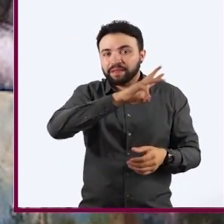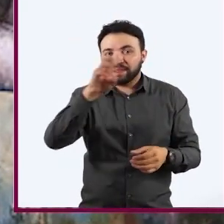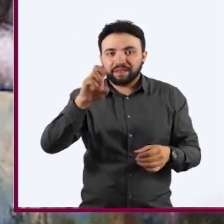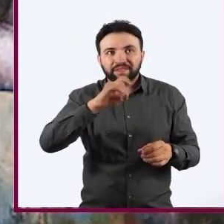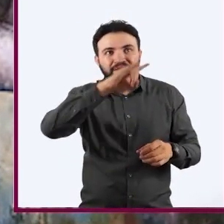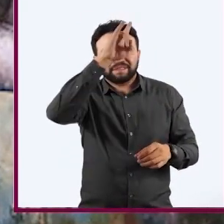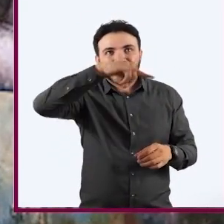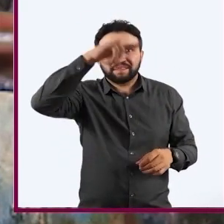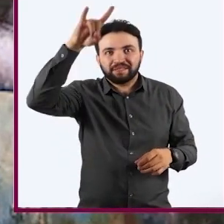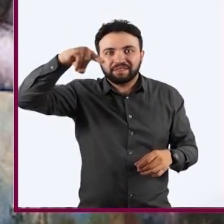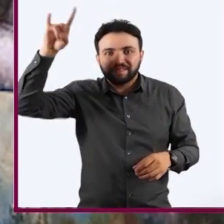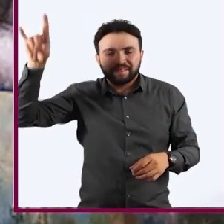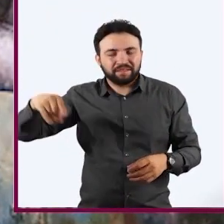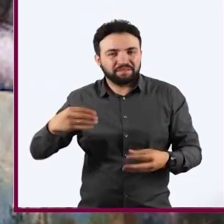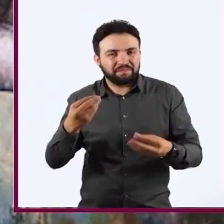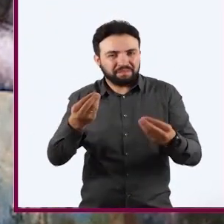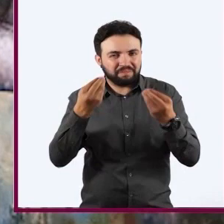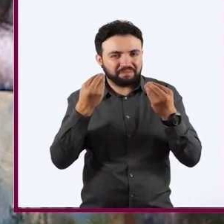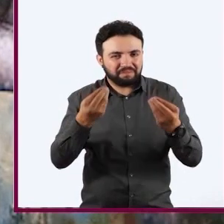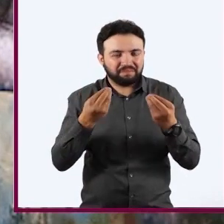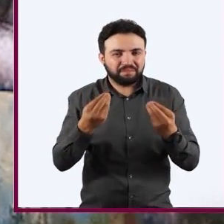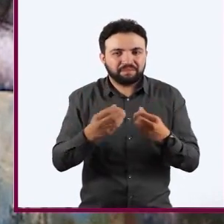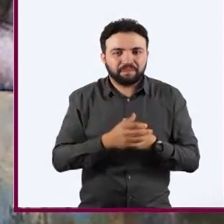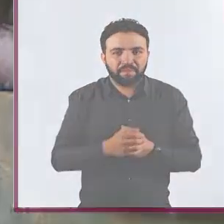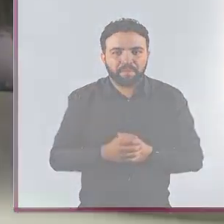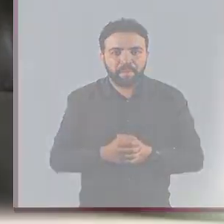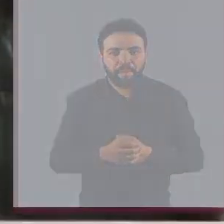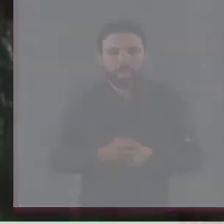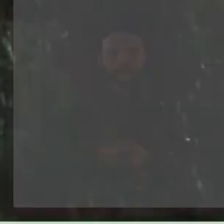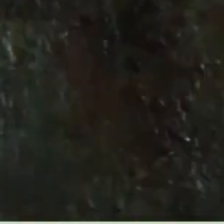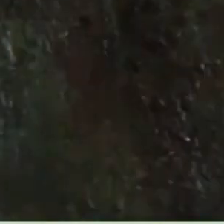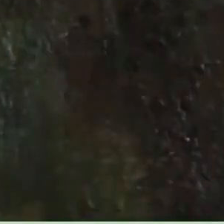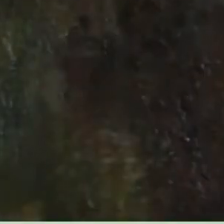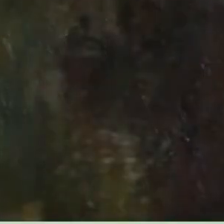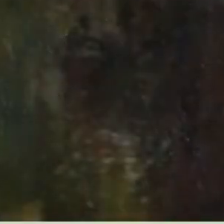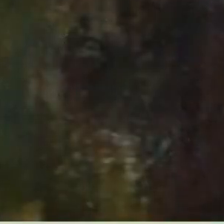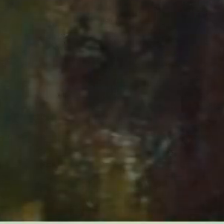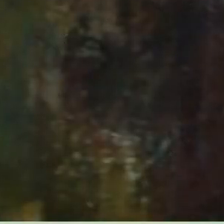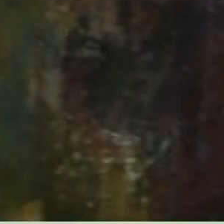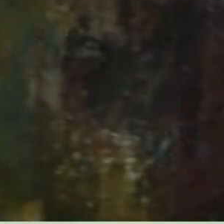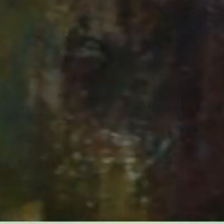1.300 pinturas o ventanas a un mundo onírico.